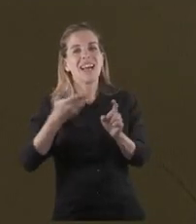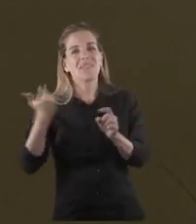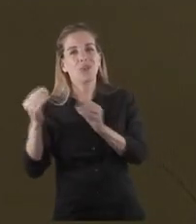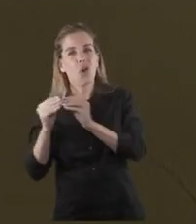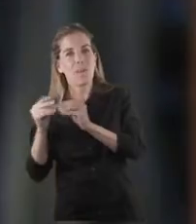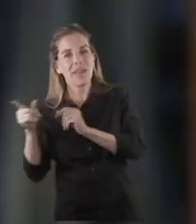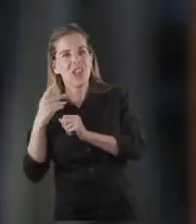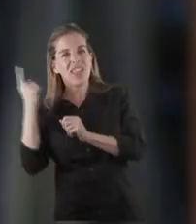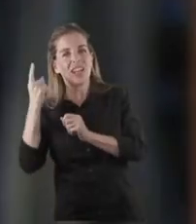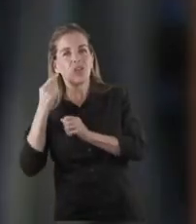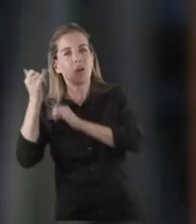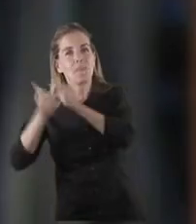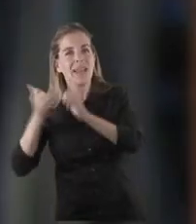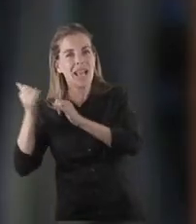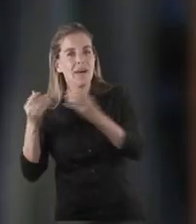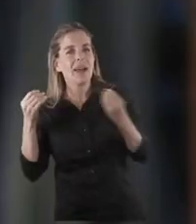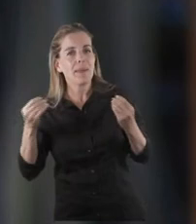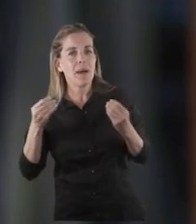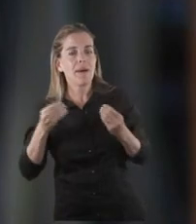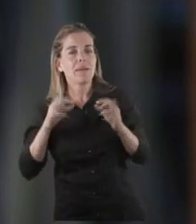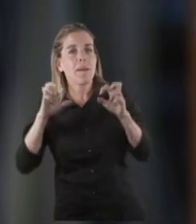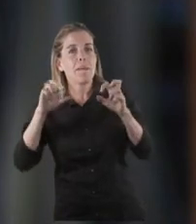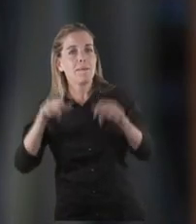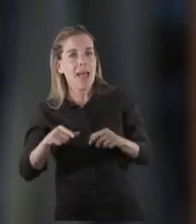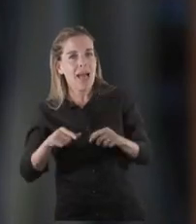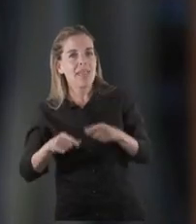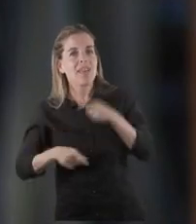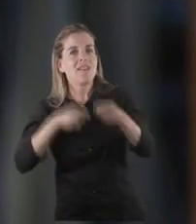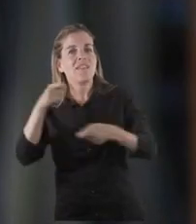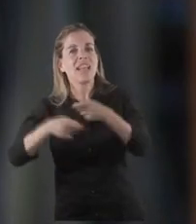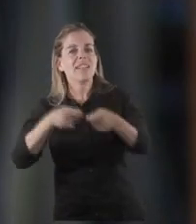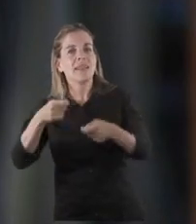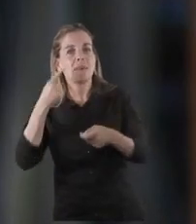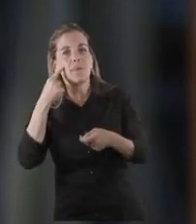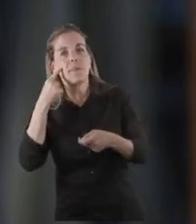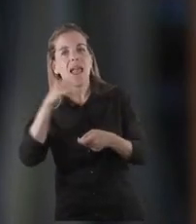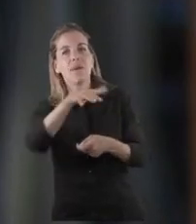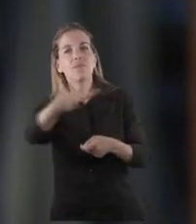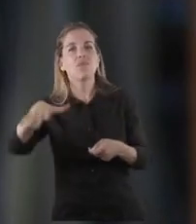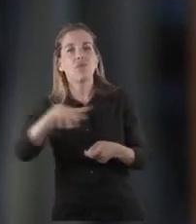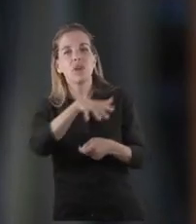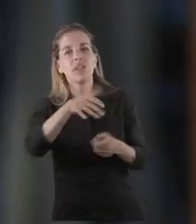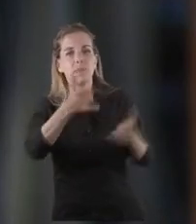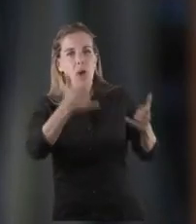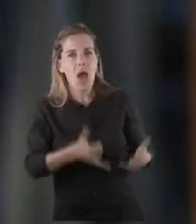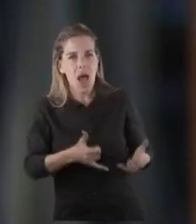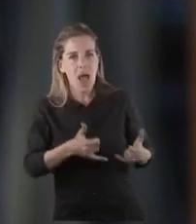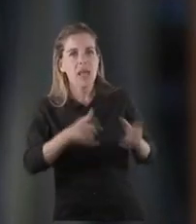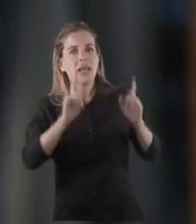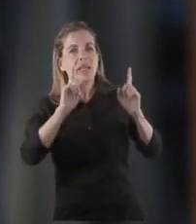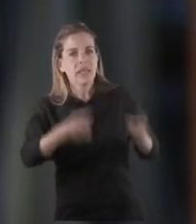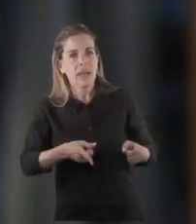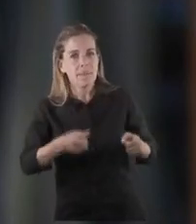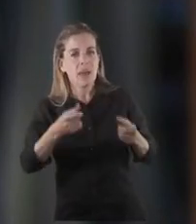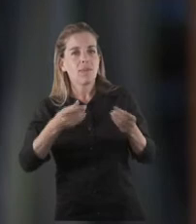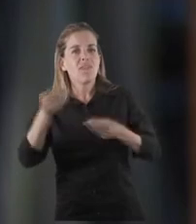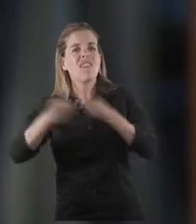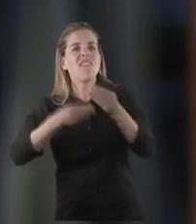solamente los programas que tenemos de financiamiento para los municipios, sino las herramientas financieras para nuestras empresas,